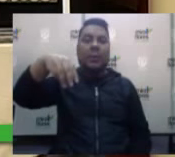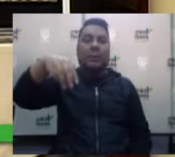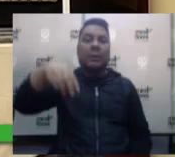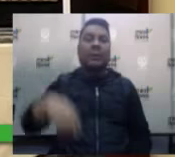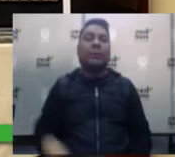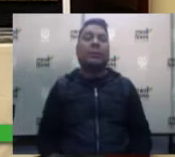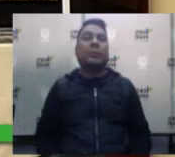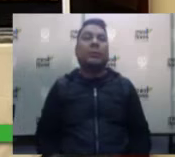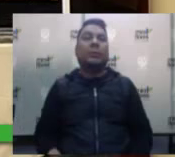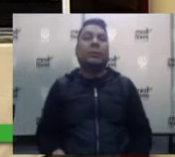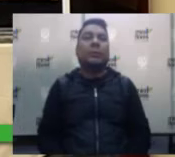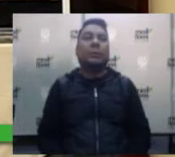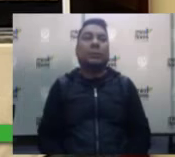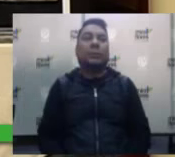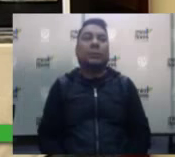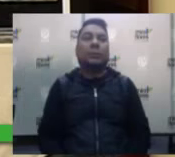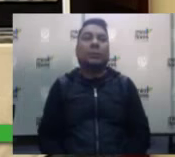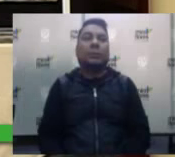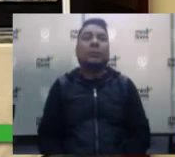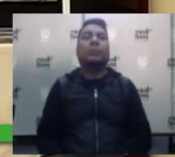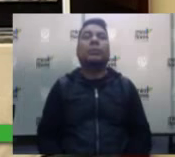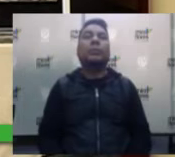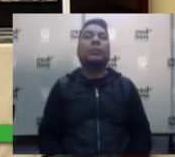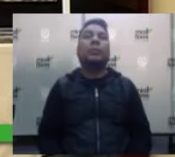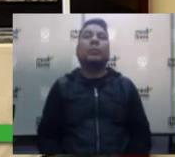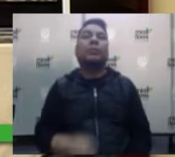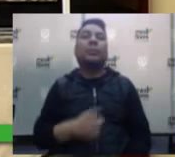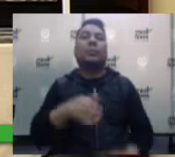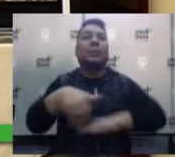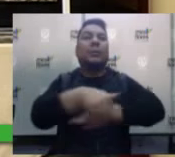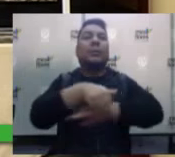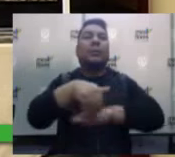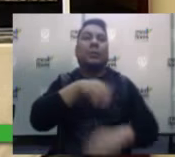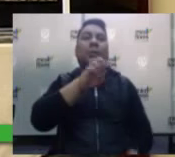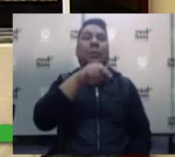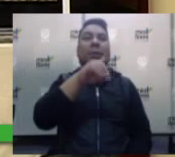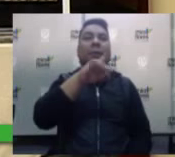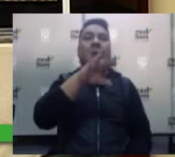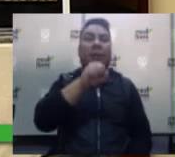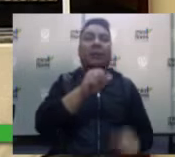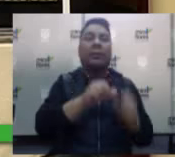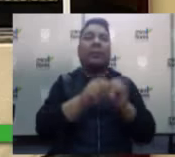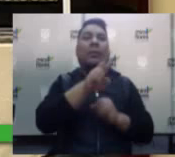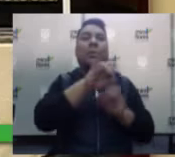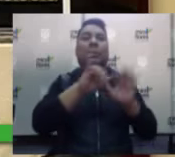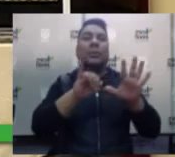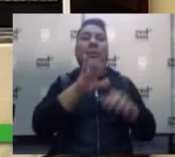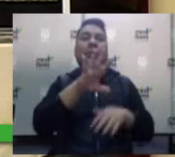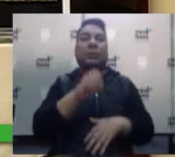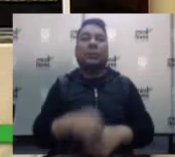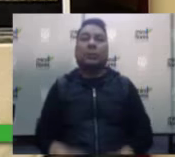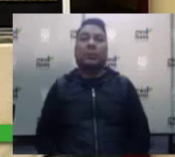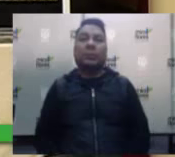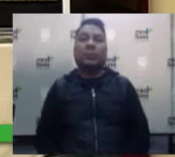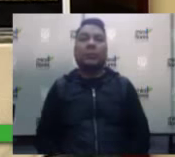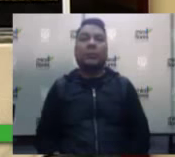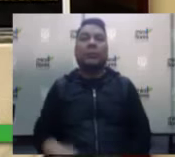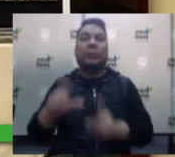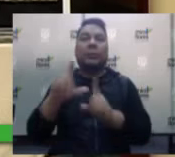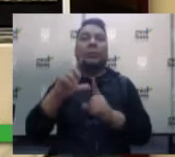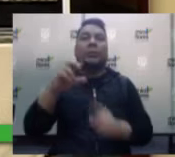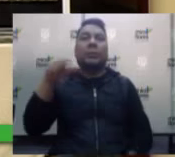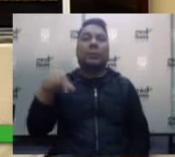Perú Patria Segura. Ubicación 29, Alfredo Benavides, cuadra 26, frente al 2650.